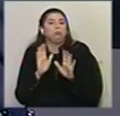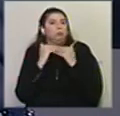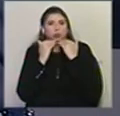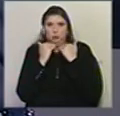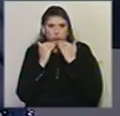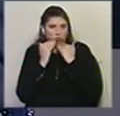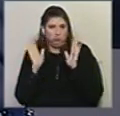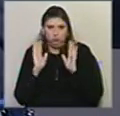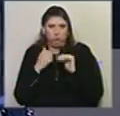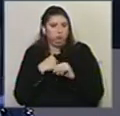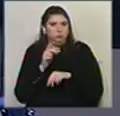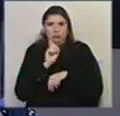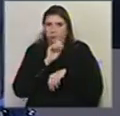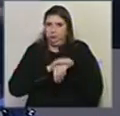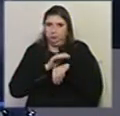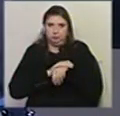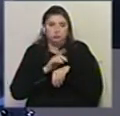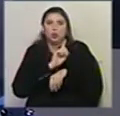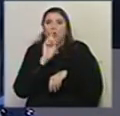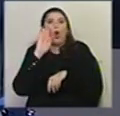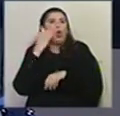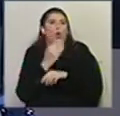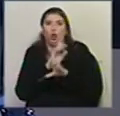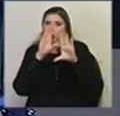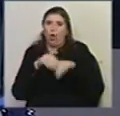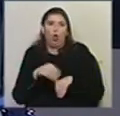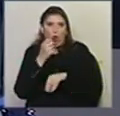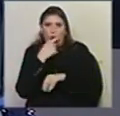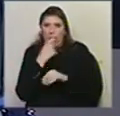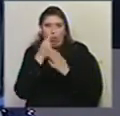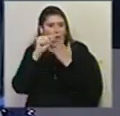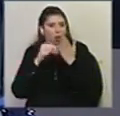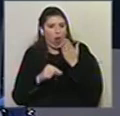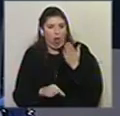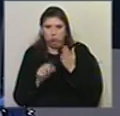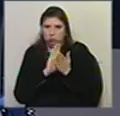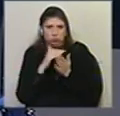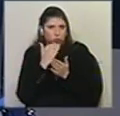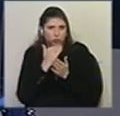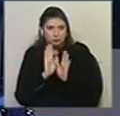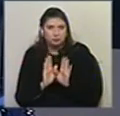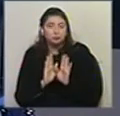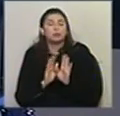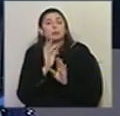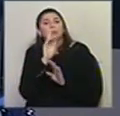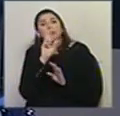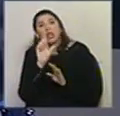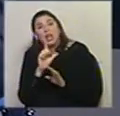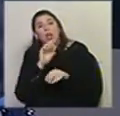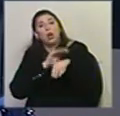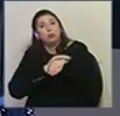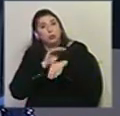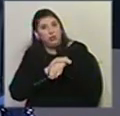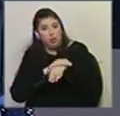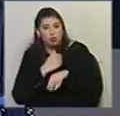parte irresponsable, porque no conozco todos los medicamentos que están. Lo que estoy diciendo es que el Fondo Nacional de Recursos, con mucha responsabilidad, y me